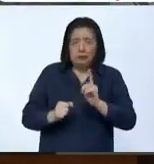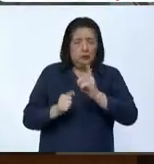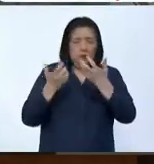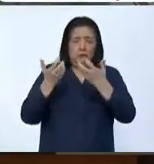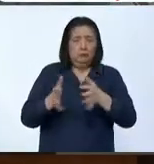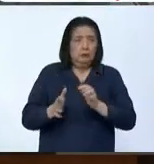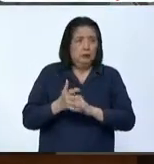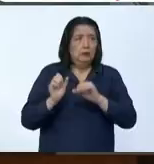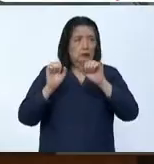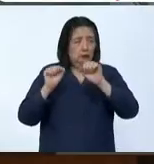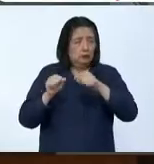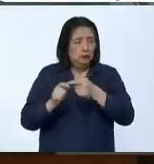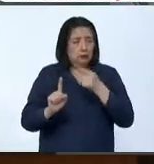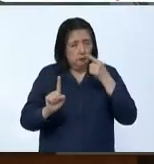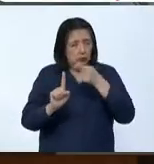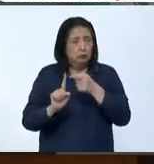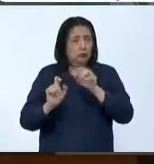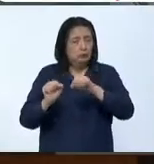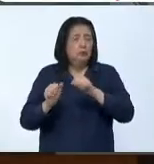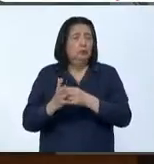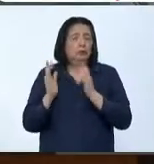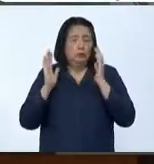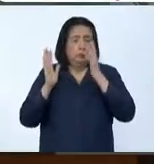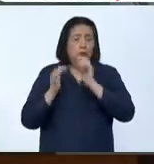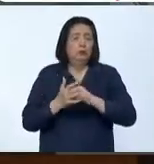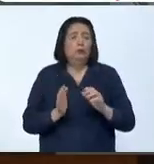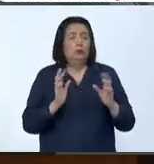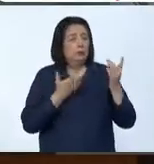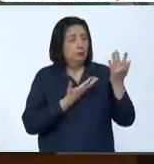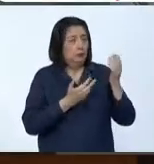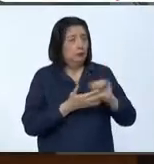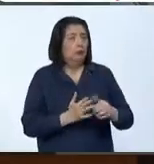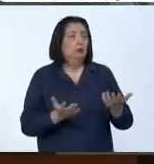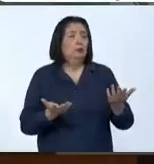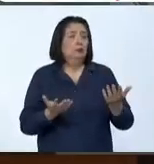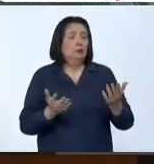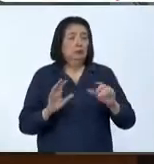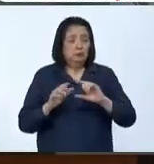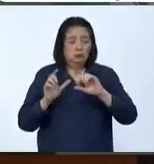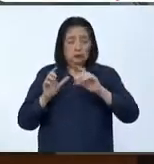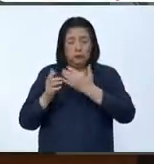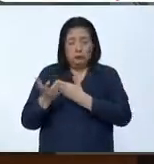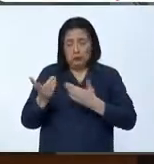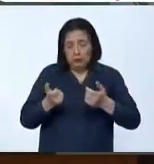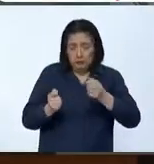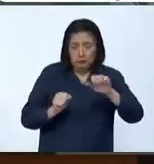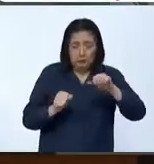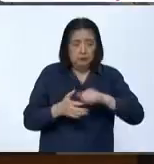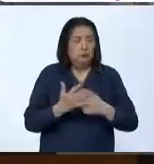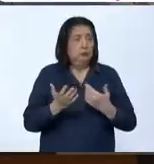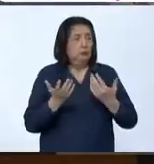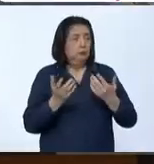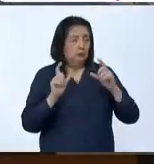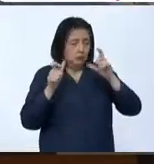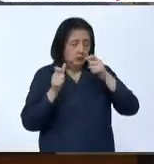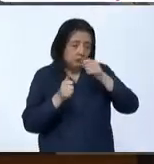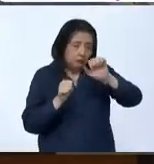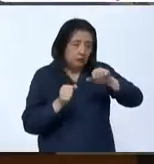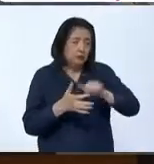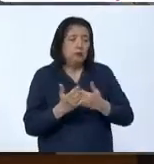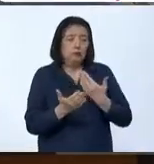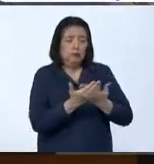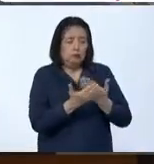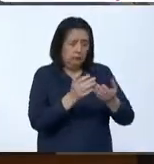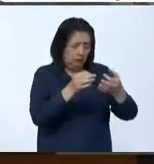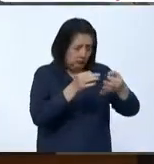no pierda su eficacia Esperamos que el poder legislativo pondere serenamente nuestros argumentos y